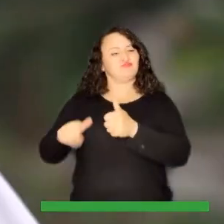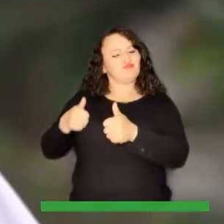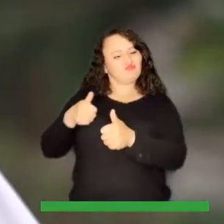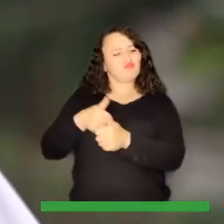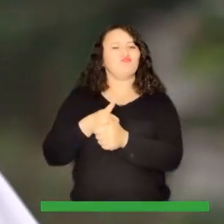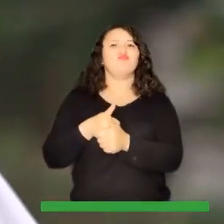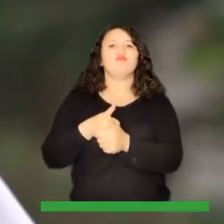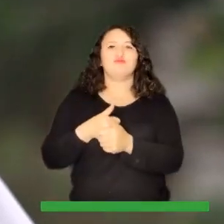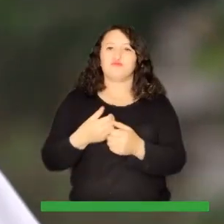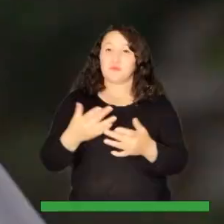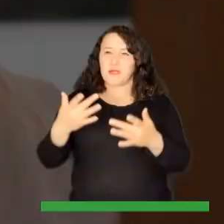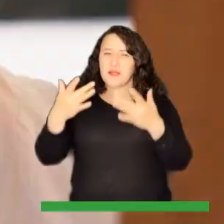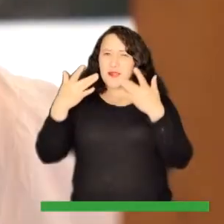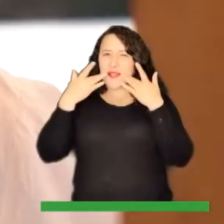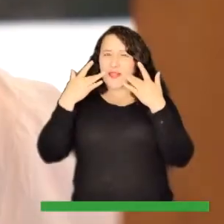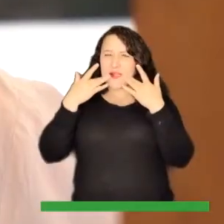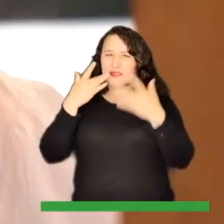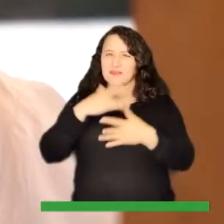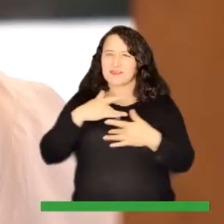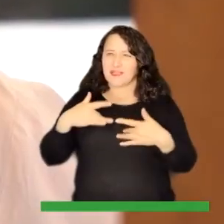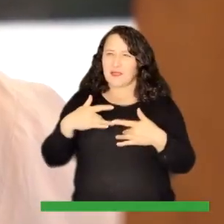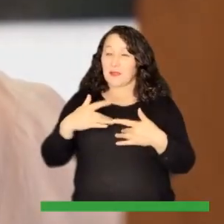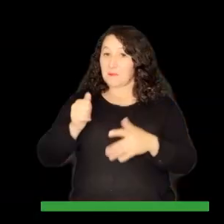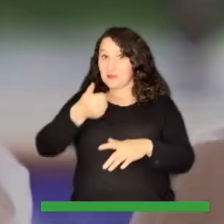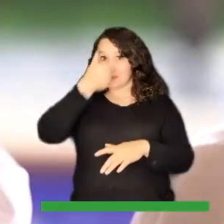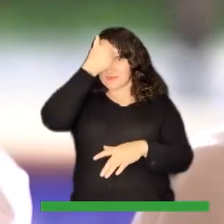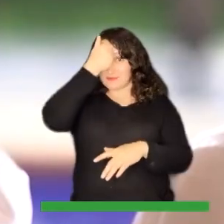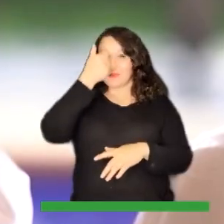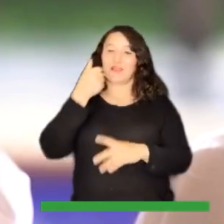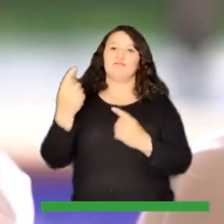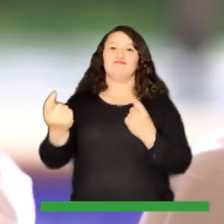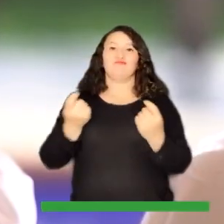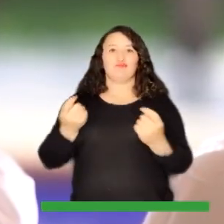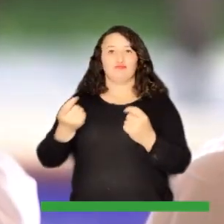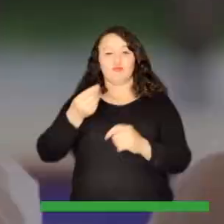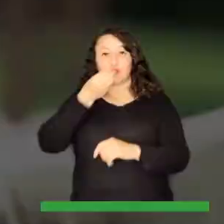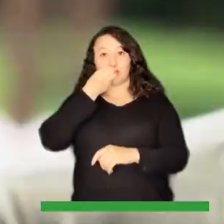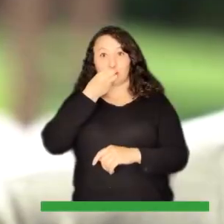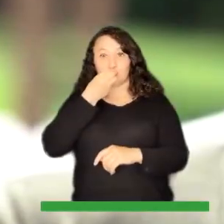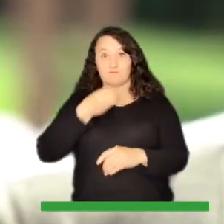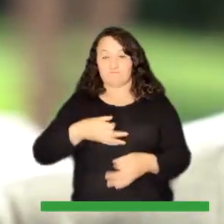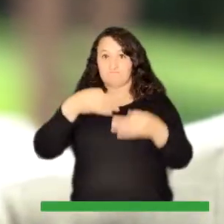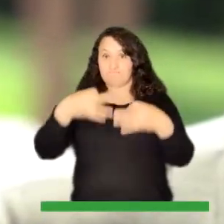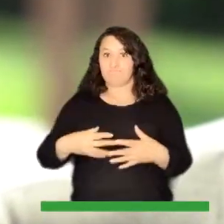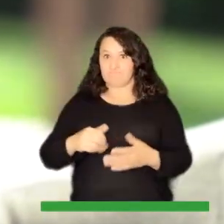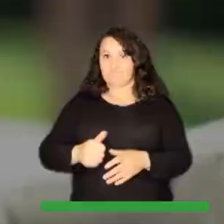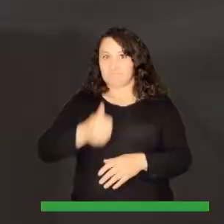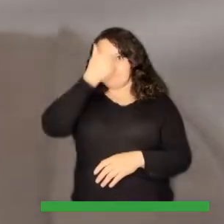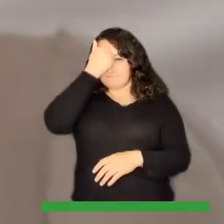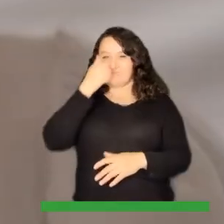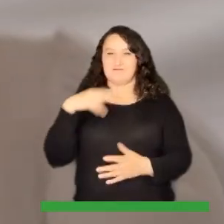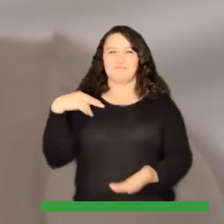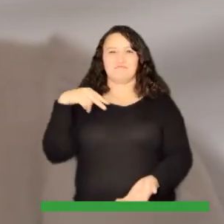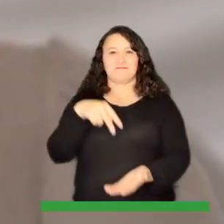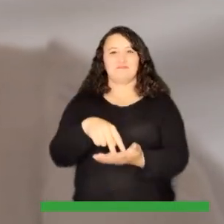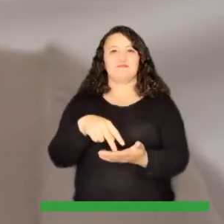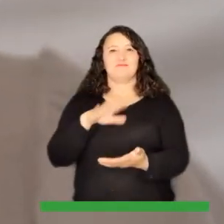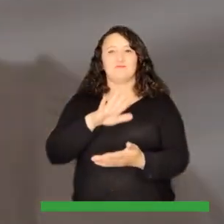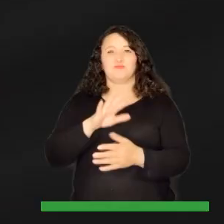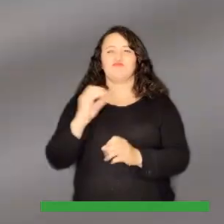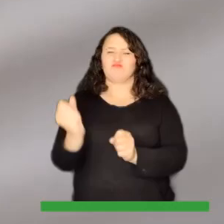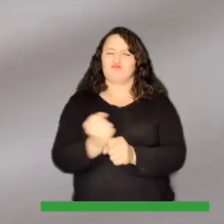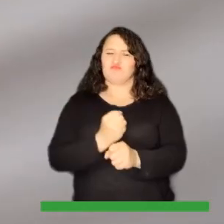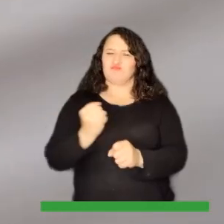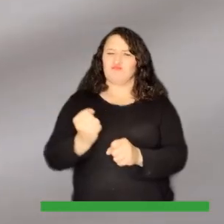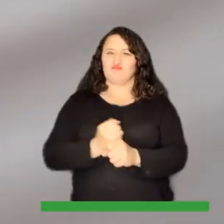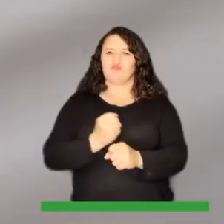que la fitosanidad sea el principio de la seguridad y soberanía alimentaria y fuente de entrada para la dignificación de su